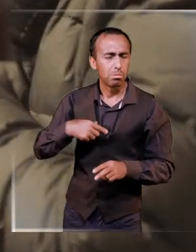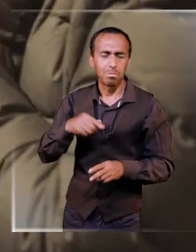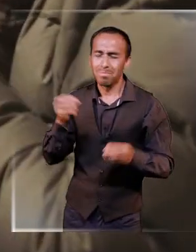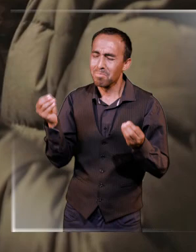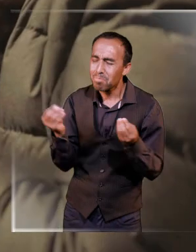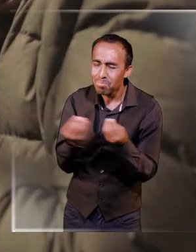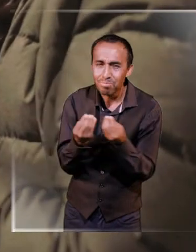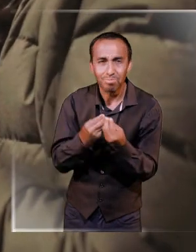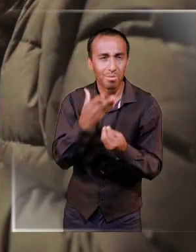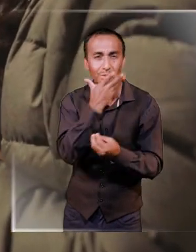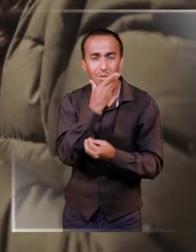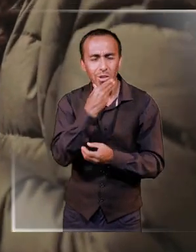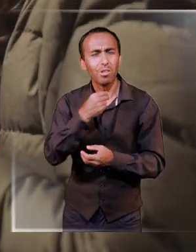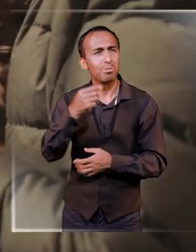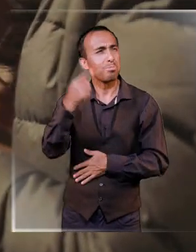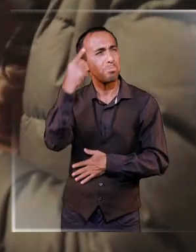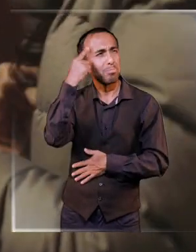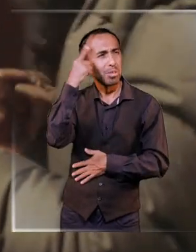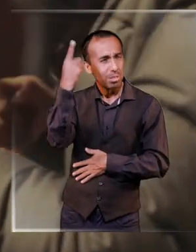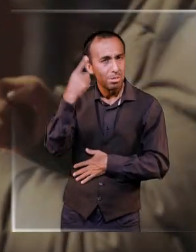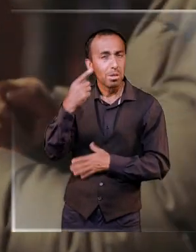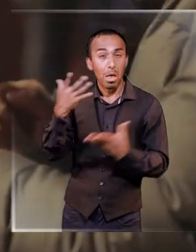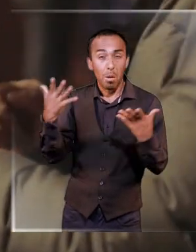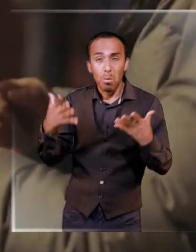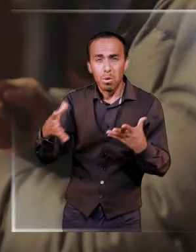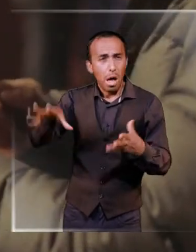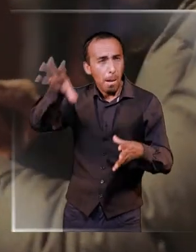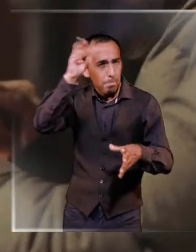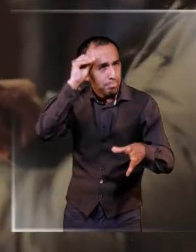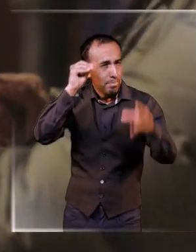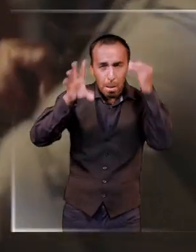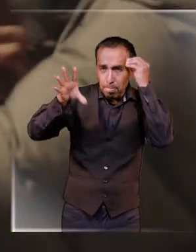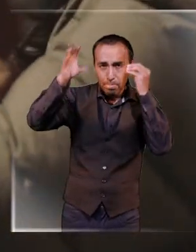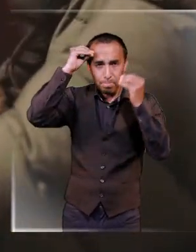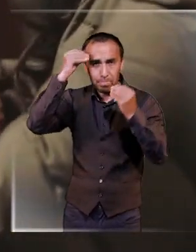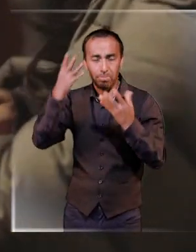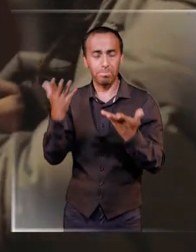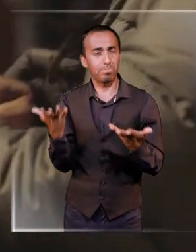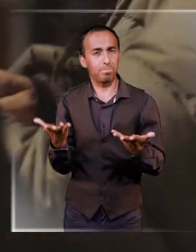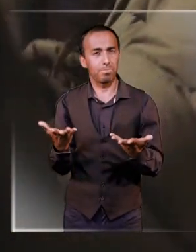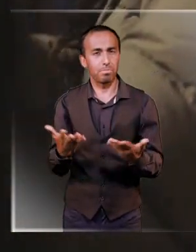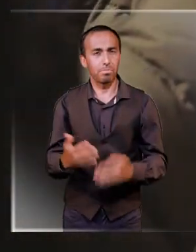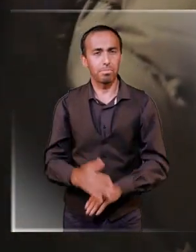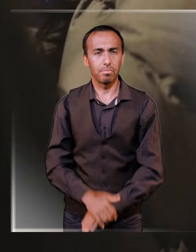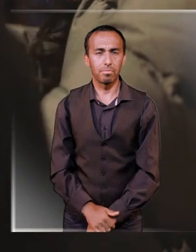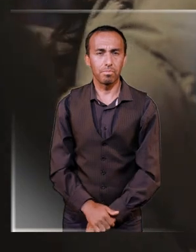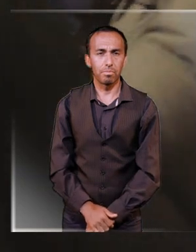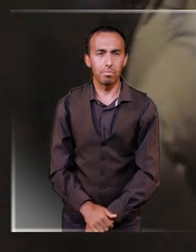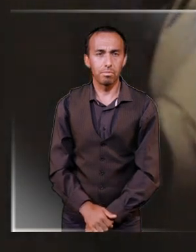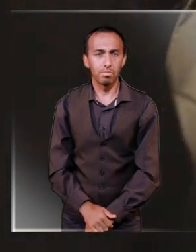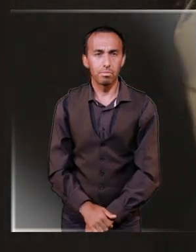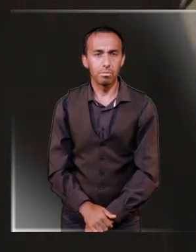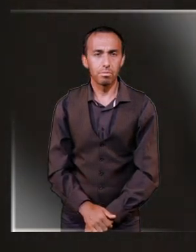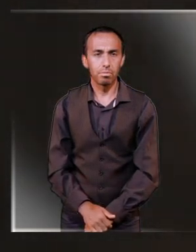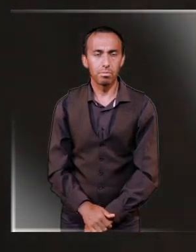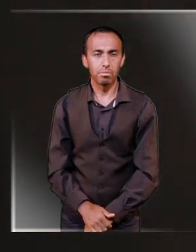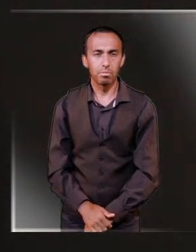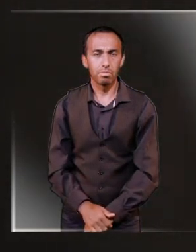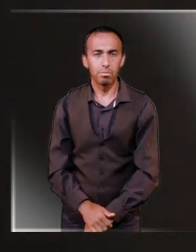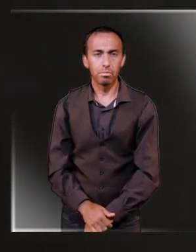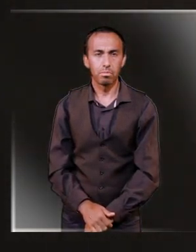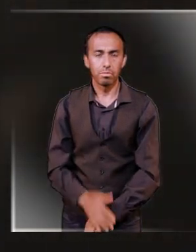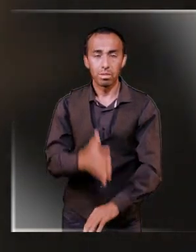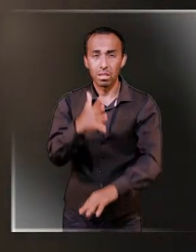interesante. Yo creo que lejos, lejos, lo más bonito es que hay mucho aprendizaje. A Gabriela